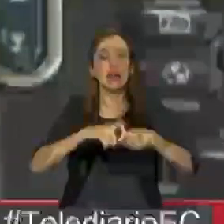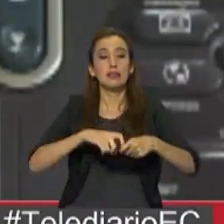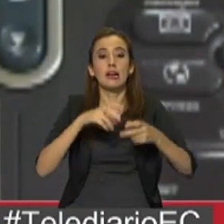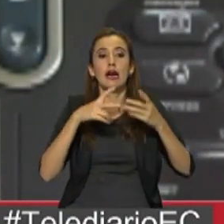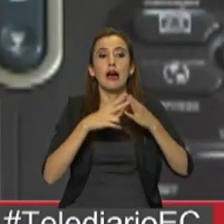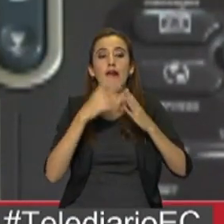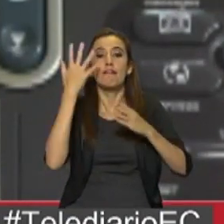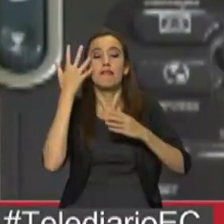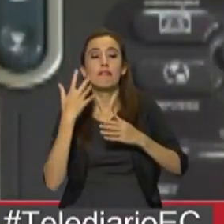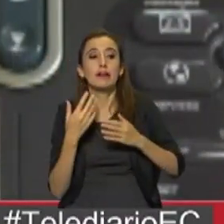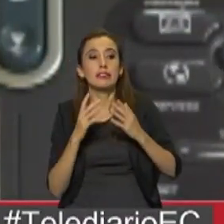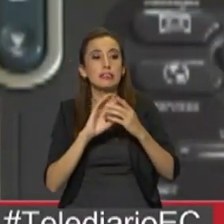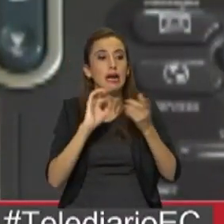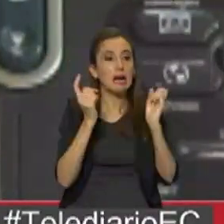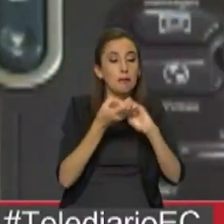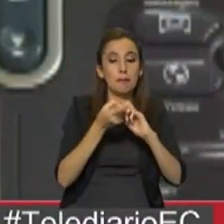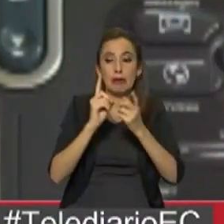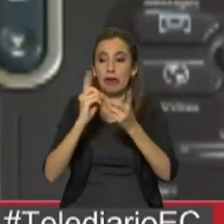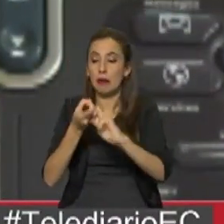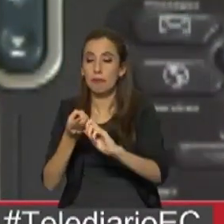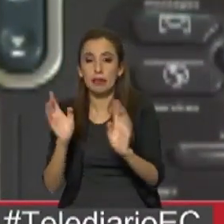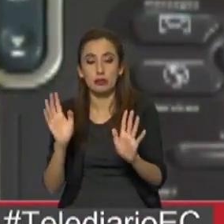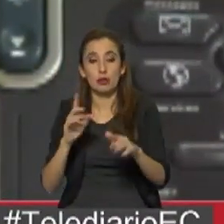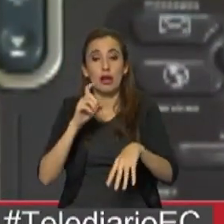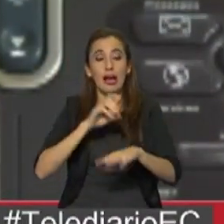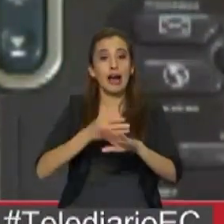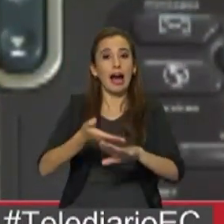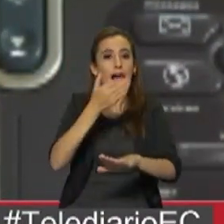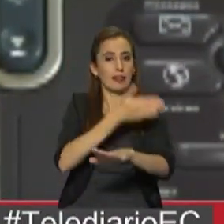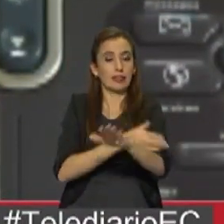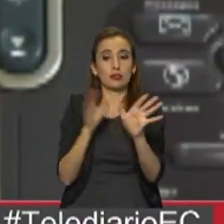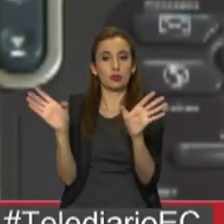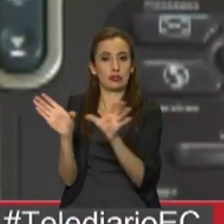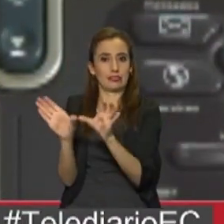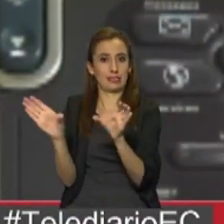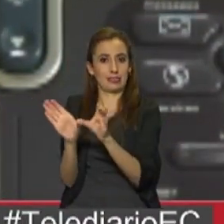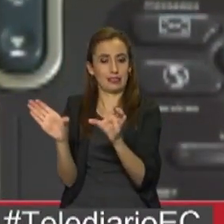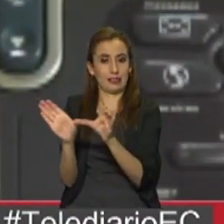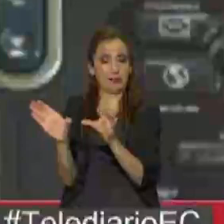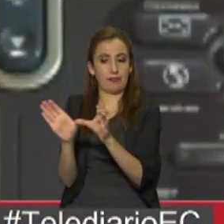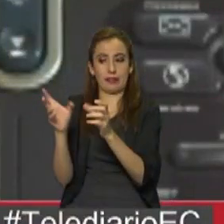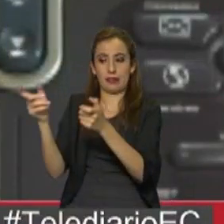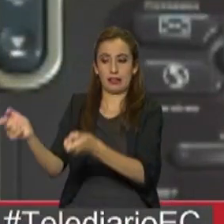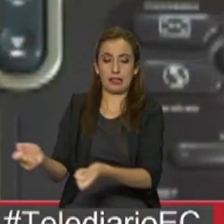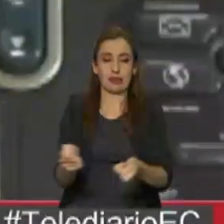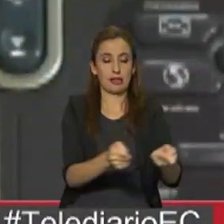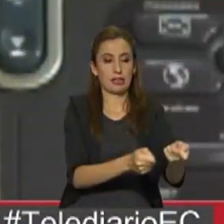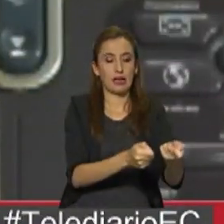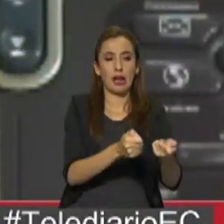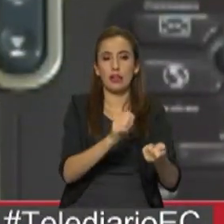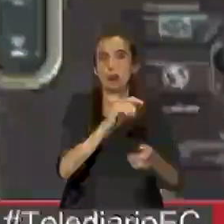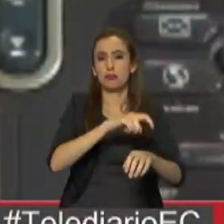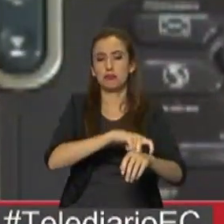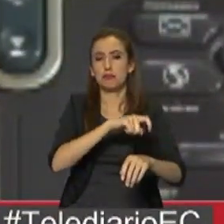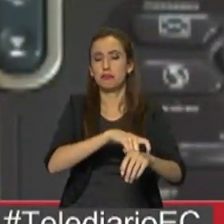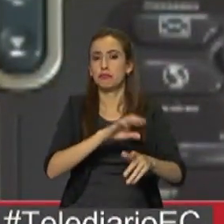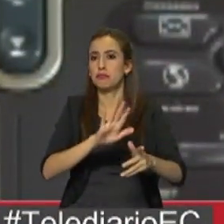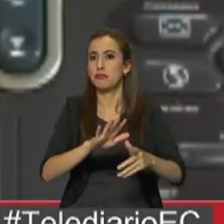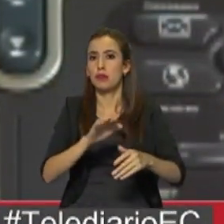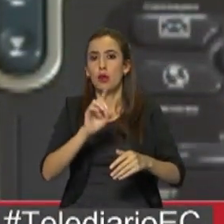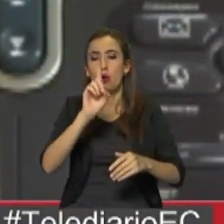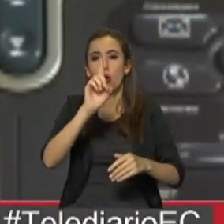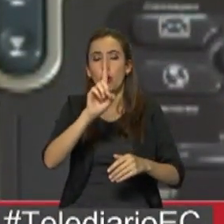lo que hemos hecho es suspender los tiempos de caducidad si antes de un certificado de registro de la propiedad tenía una valía de